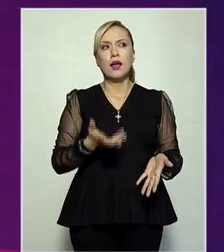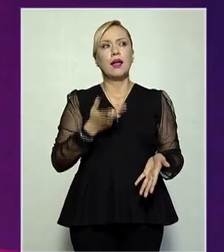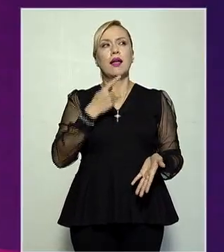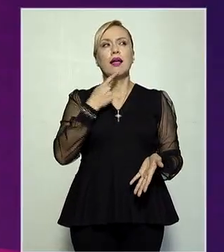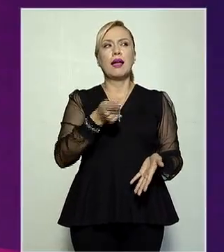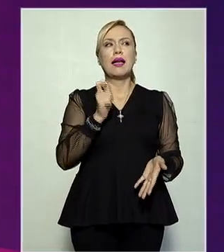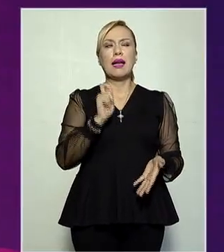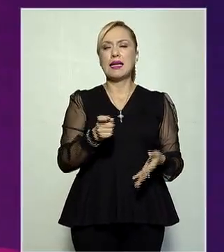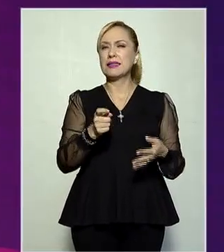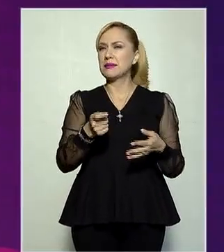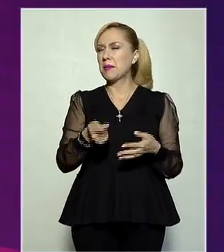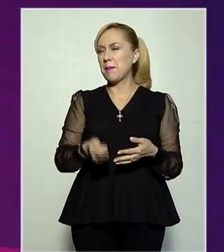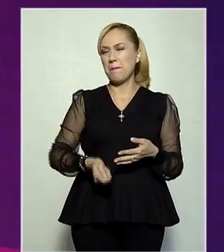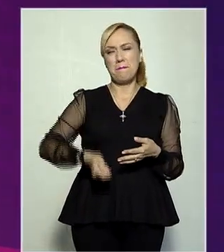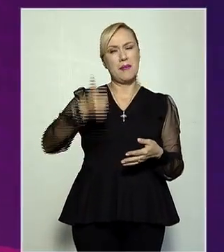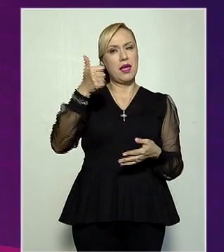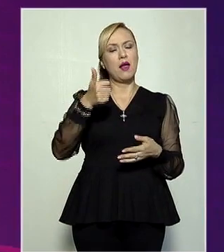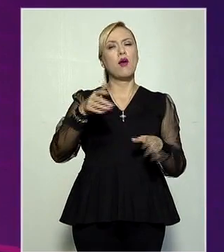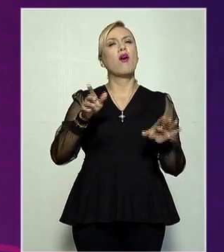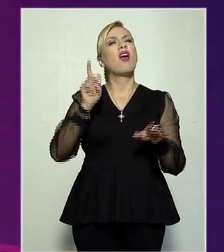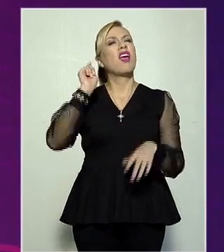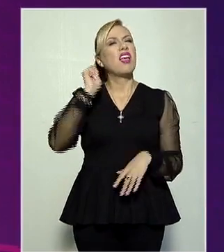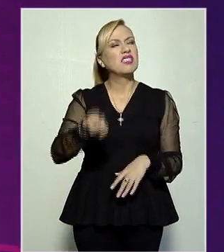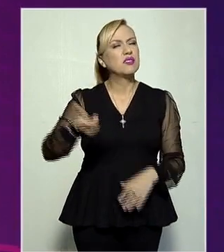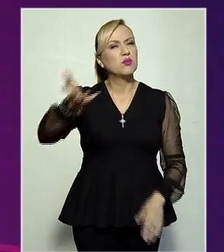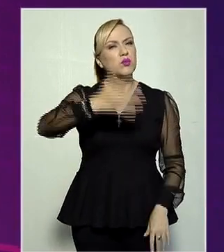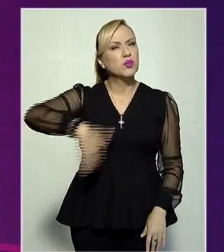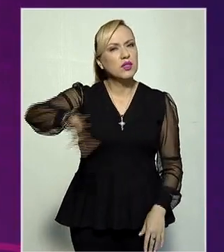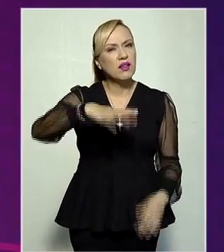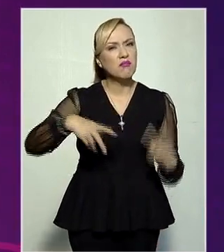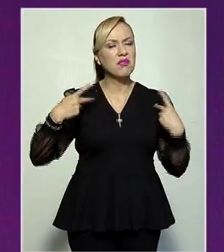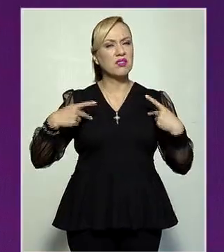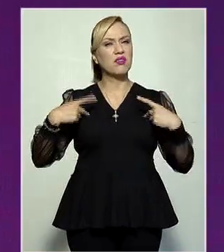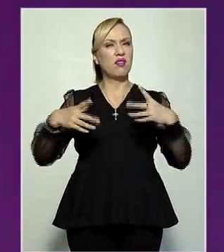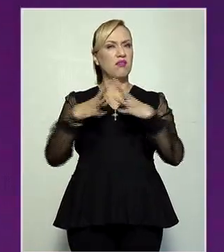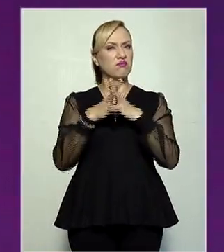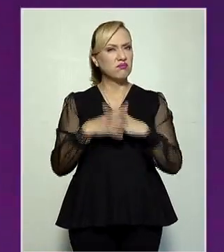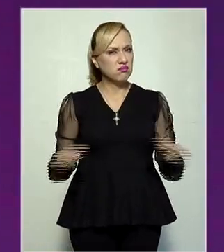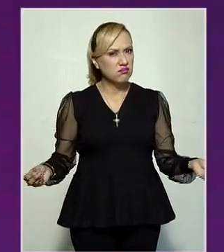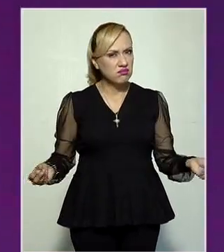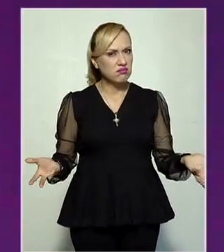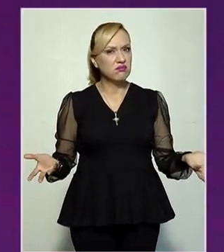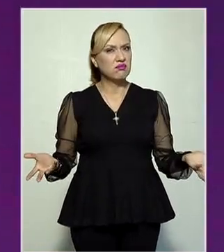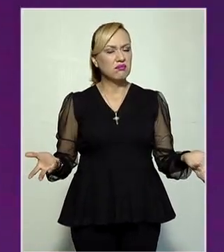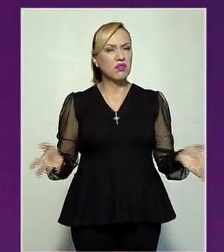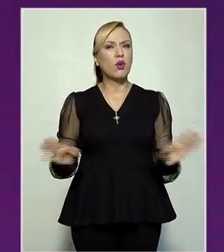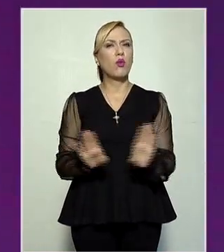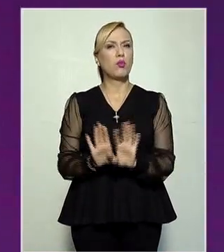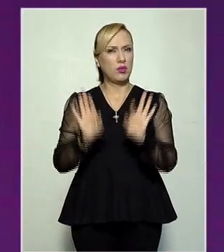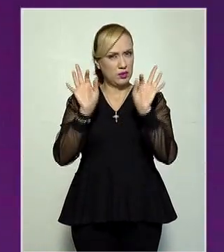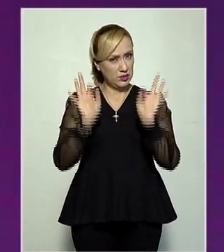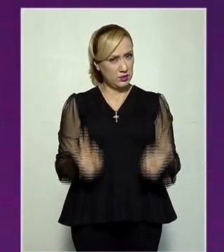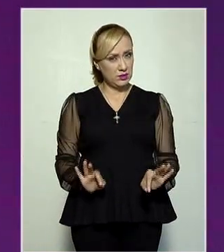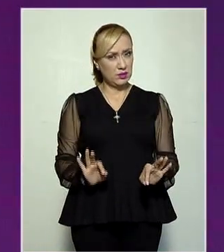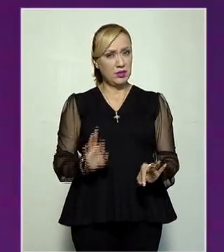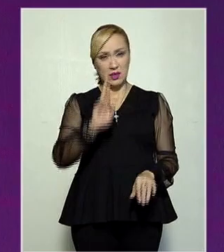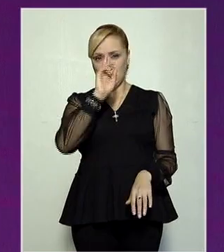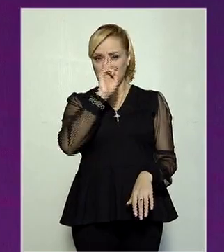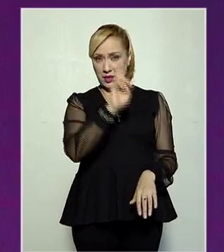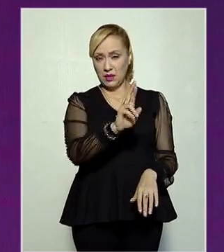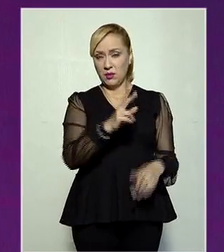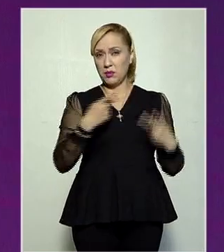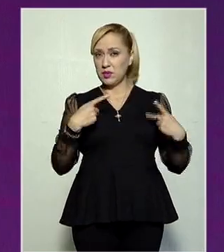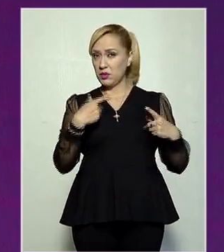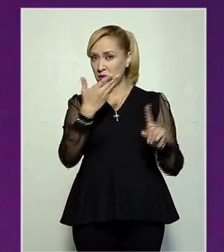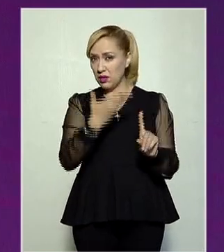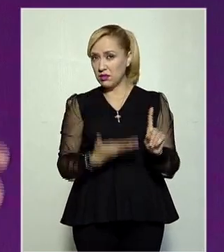sobre los primeros principios, ¿no? ¿Qué significa la búsqueda de personas desaparecidas? Se realice bajo la presunción de vida y con el debido respeto a la dignidad humana,